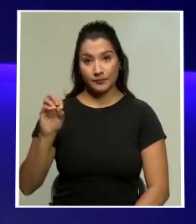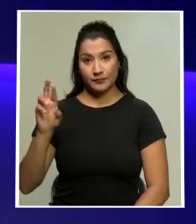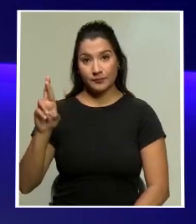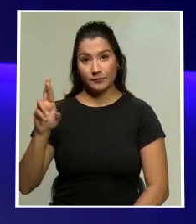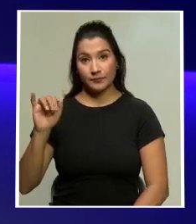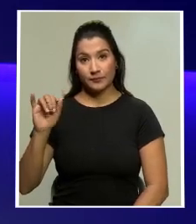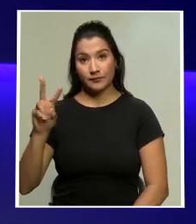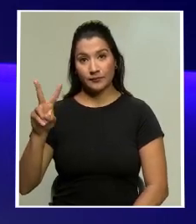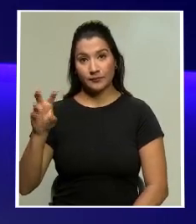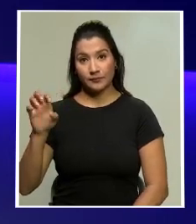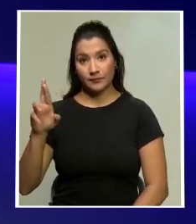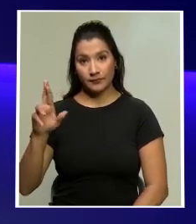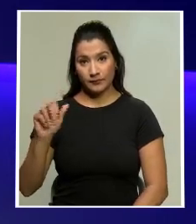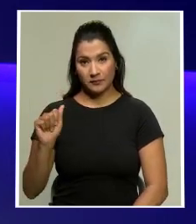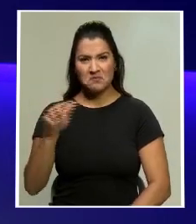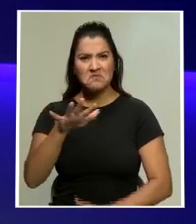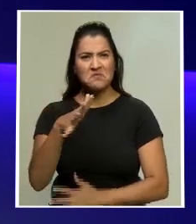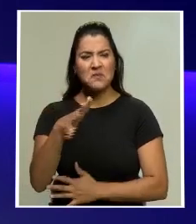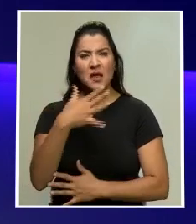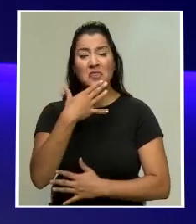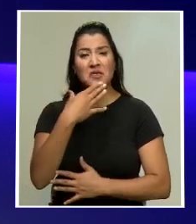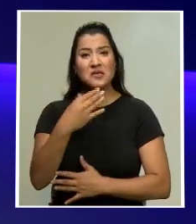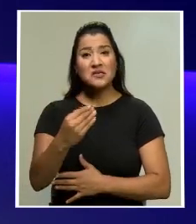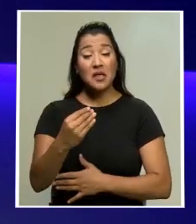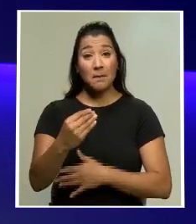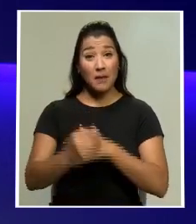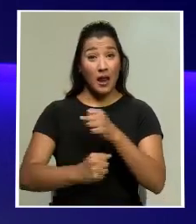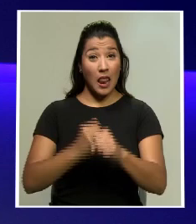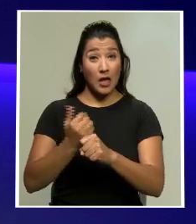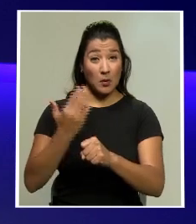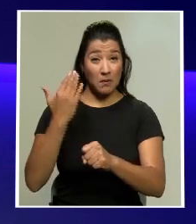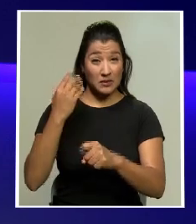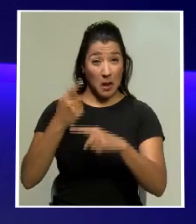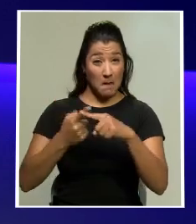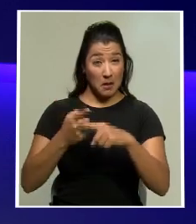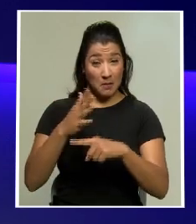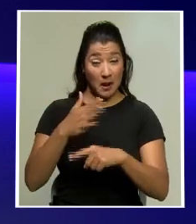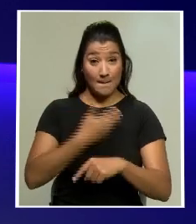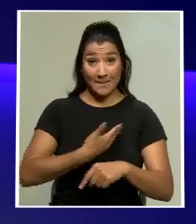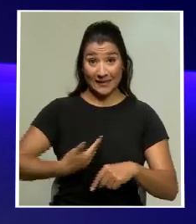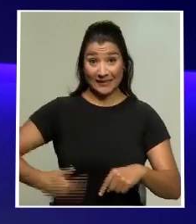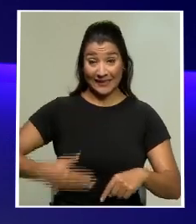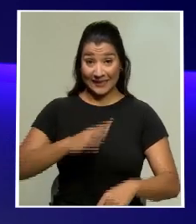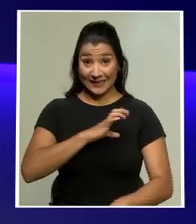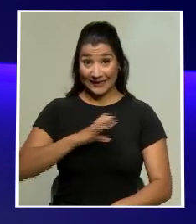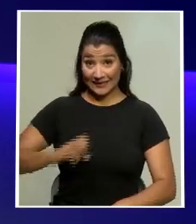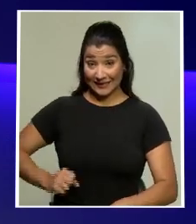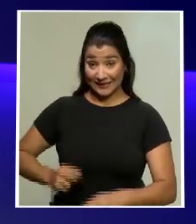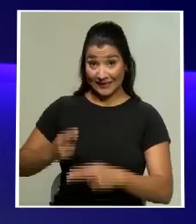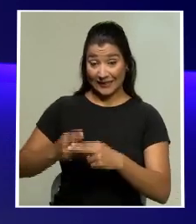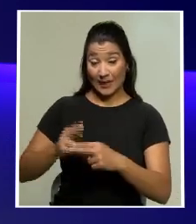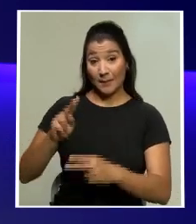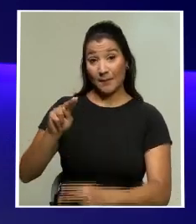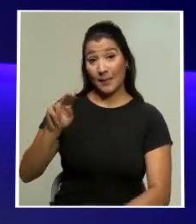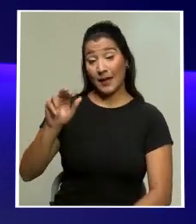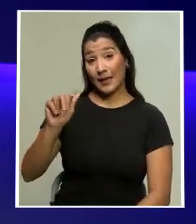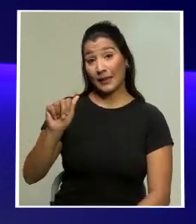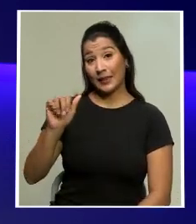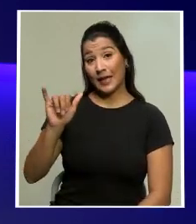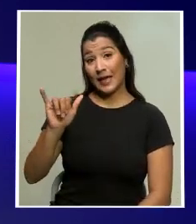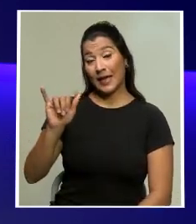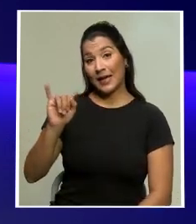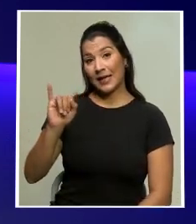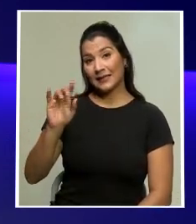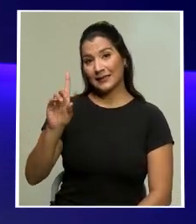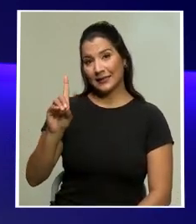A mediados de diciembre pasado, el presidente de El Salvador, Nayib Bukele, entró a la sede del